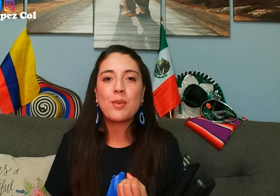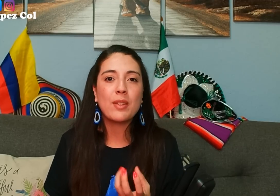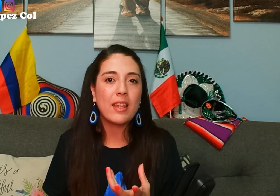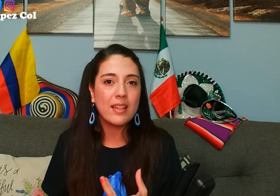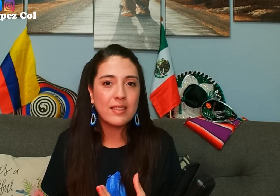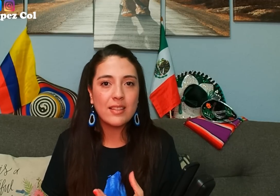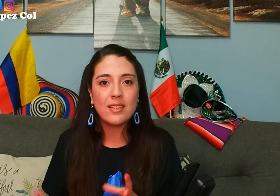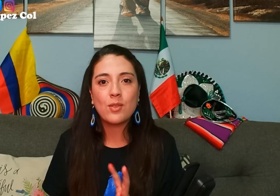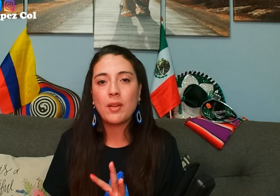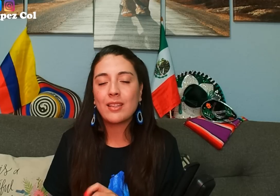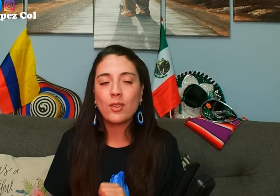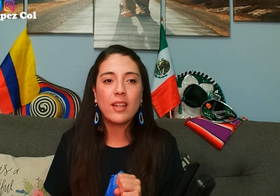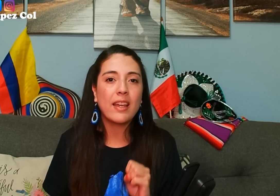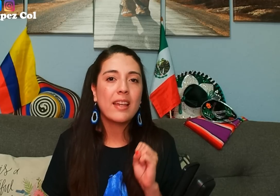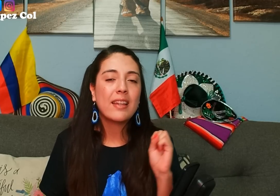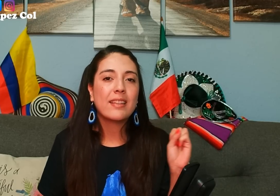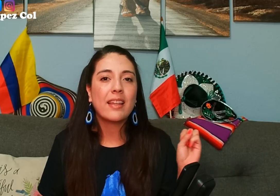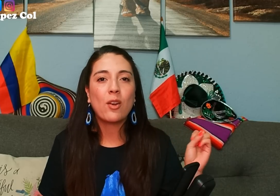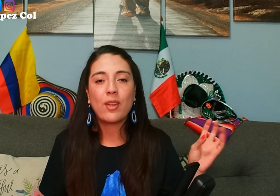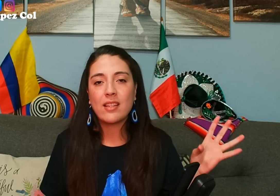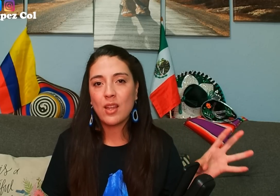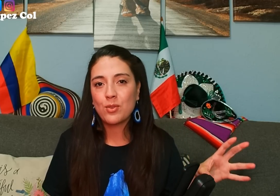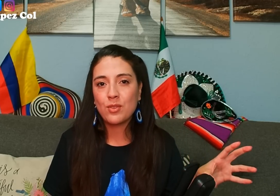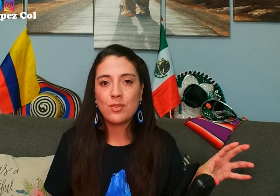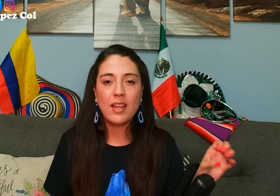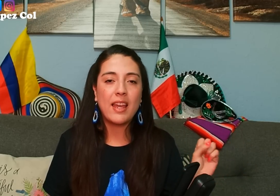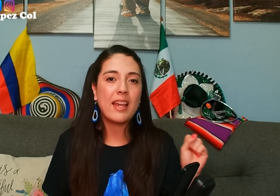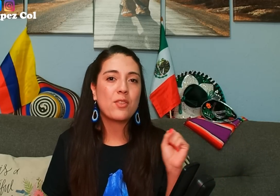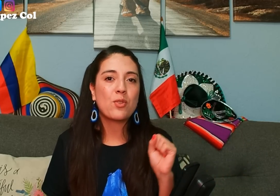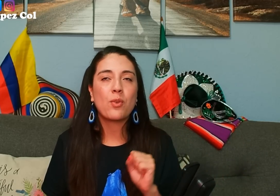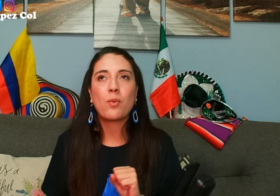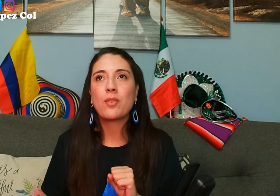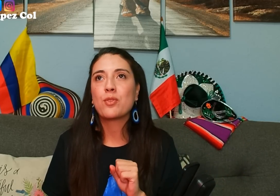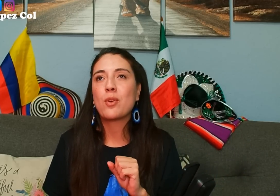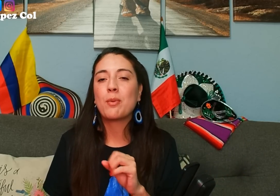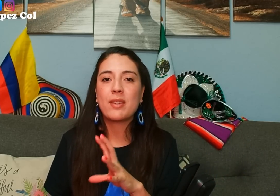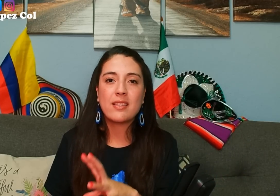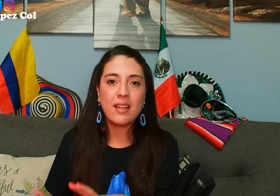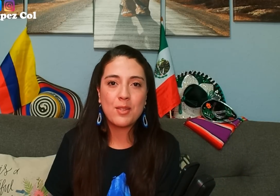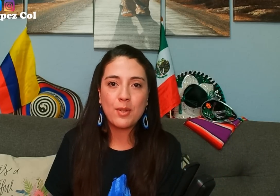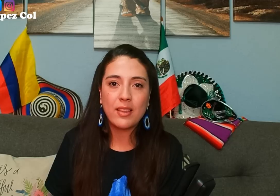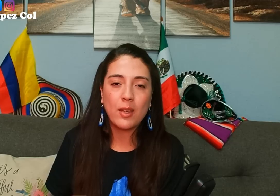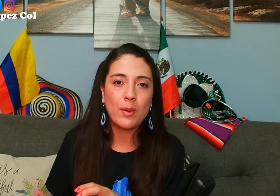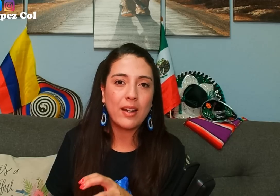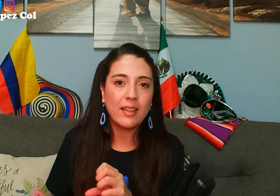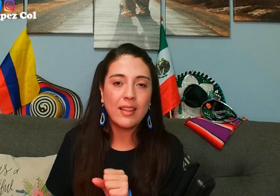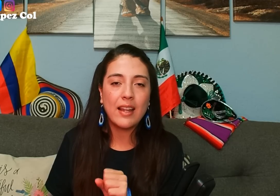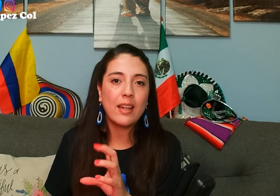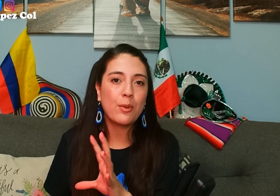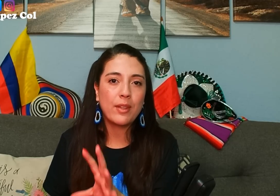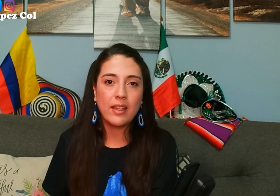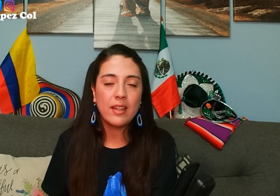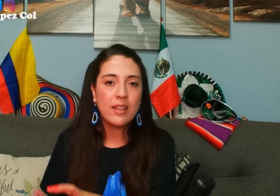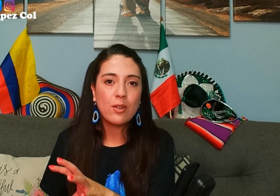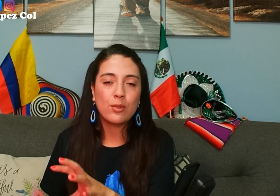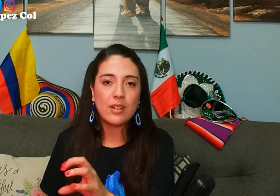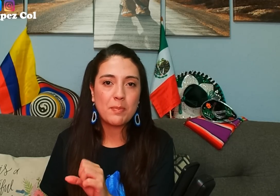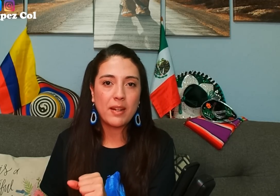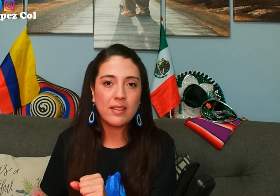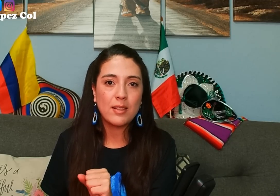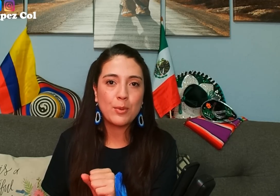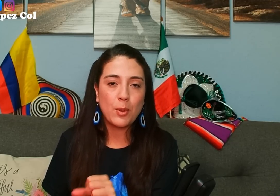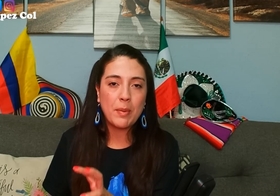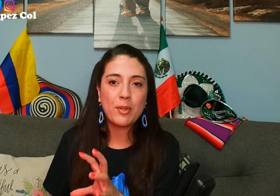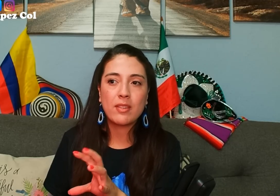de los estadounidenses y estoy hablando de lo que Estados Unidos ha hecho, cuando yo hablo en este caso ahorita que voy a hablar de Italia, de